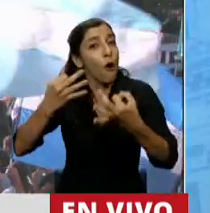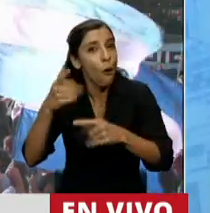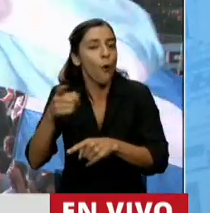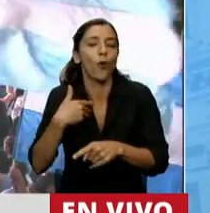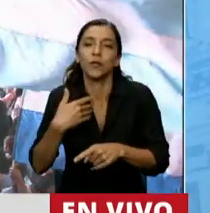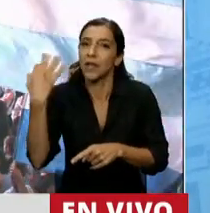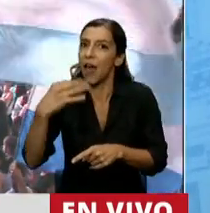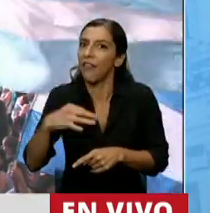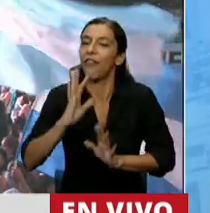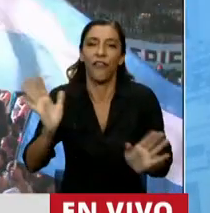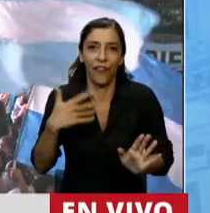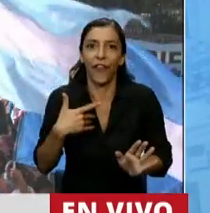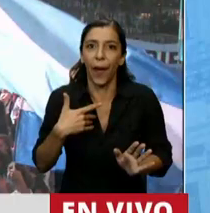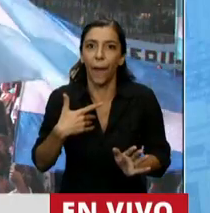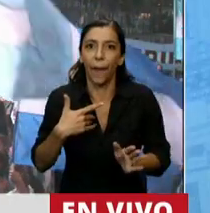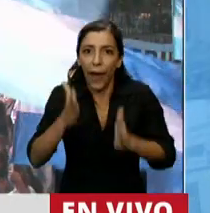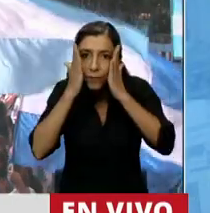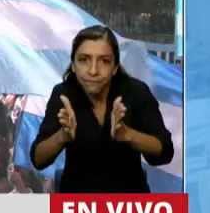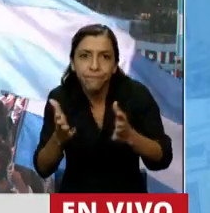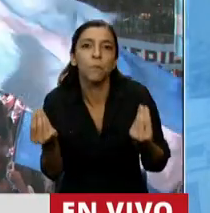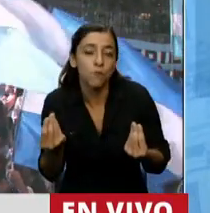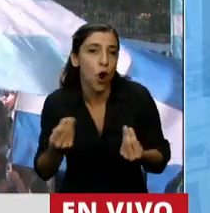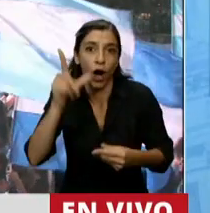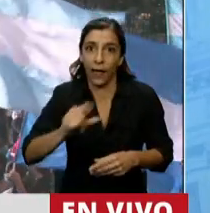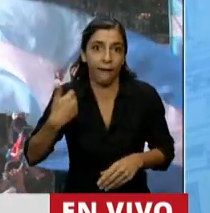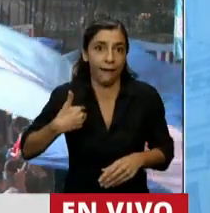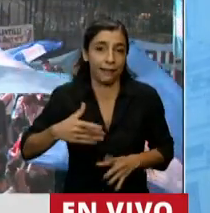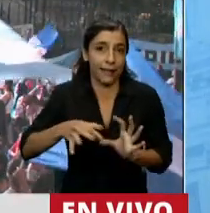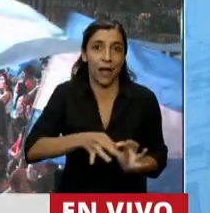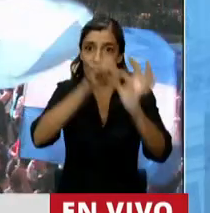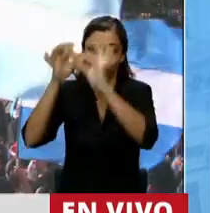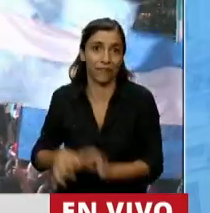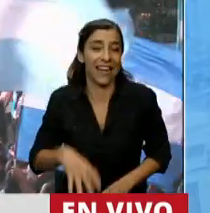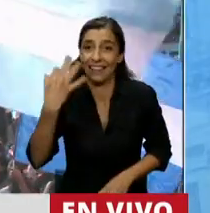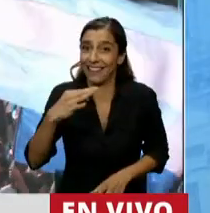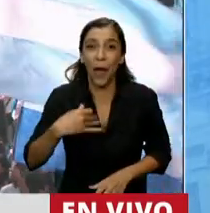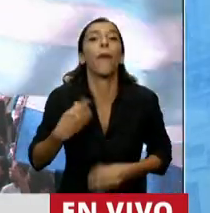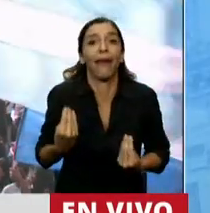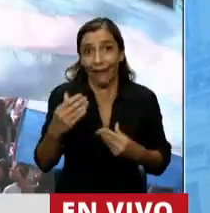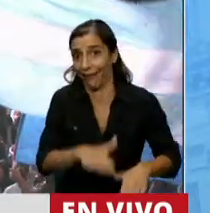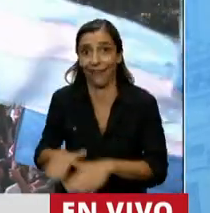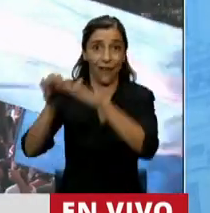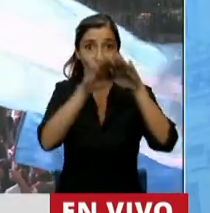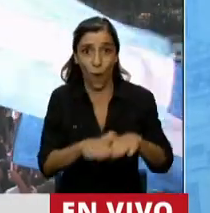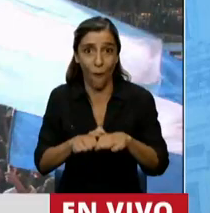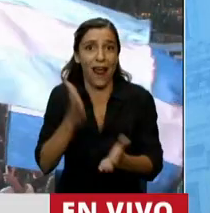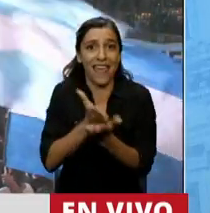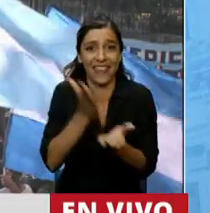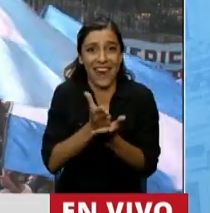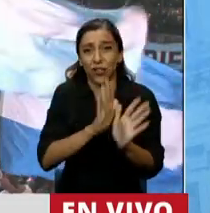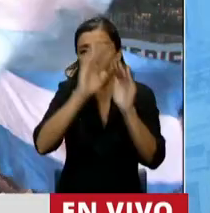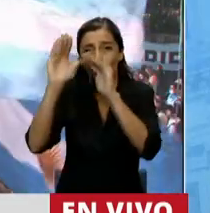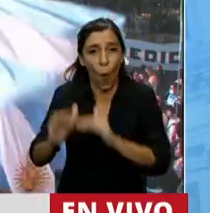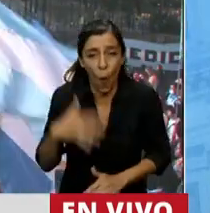riesgo a profesionales y a pacientes a lo largo y a lo ancho del país por la desigualdad en el ejercicio de los derechos.